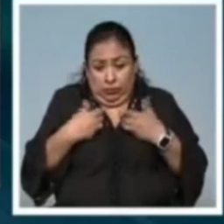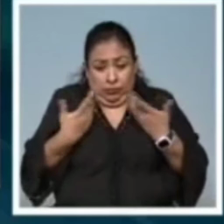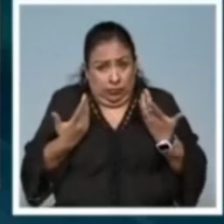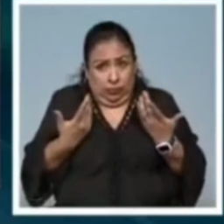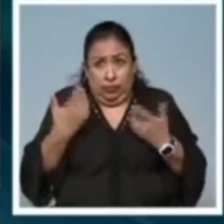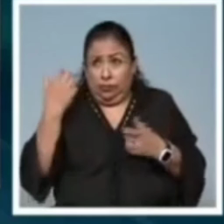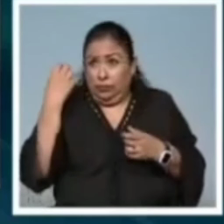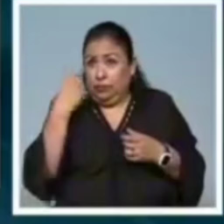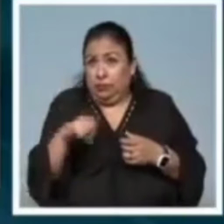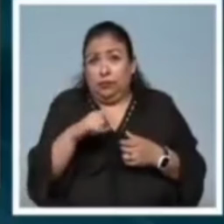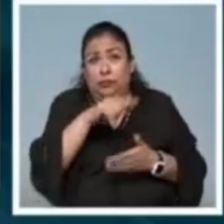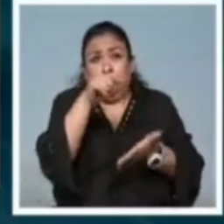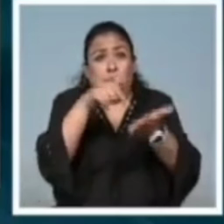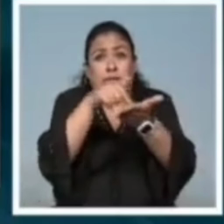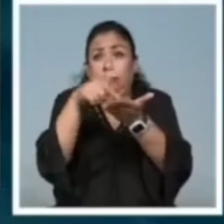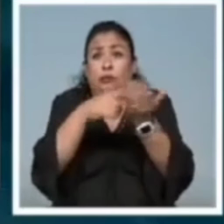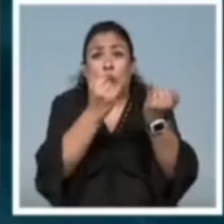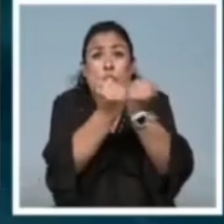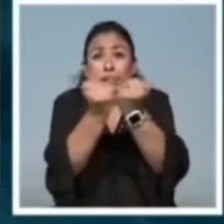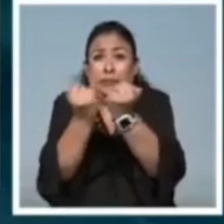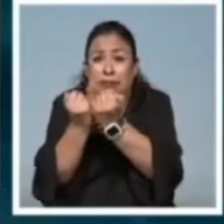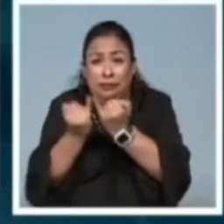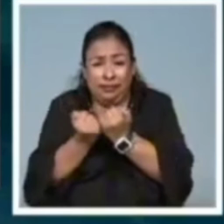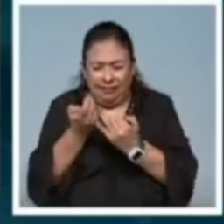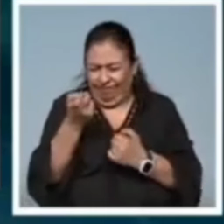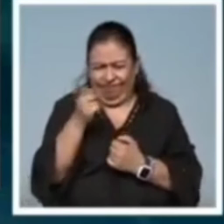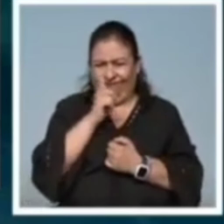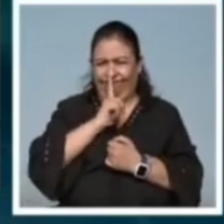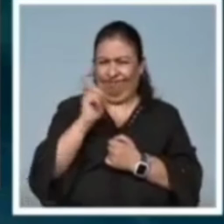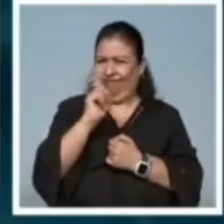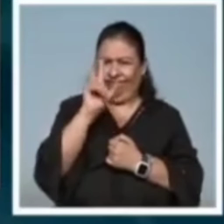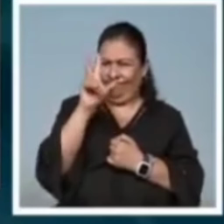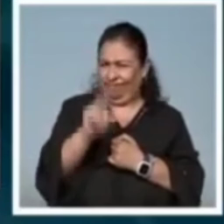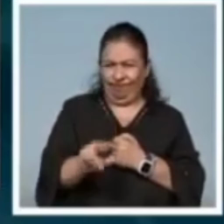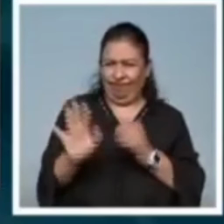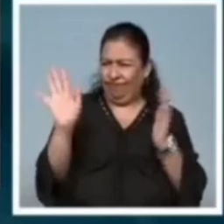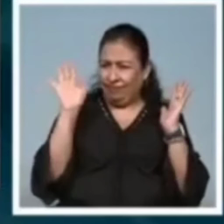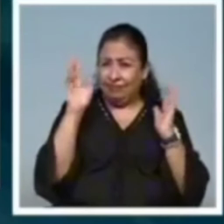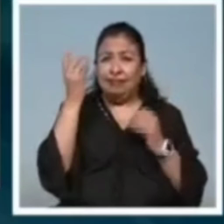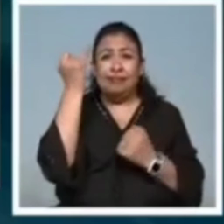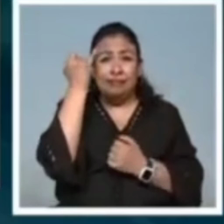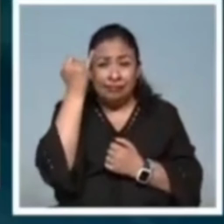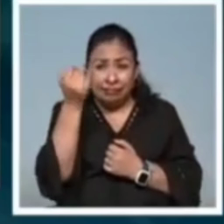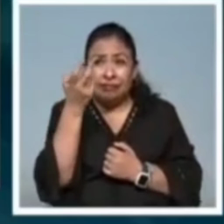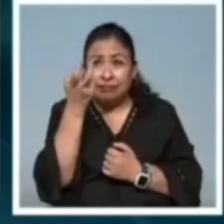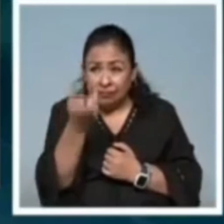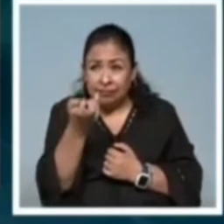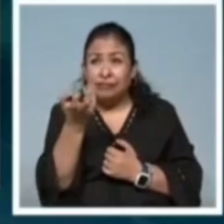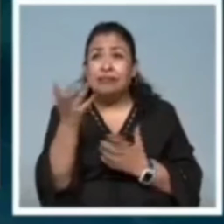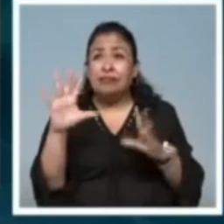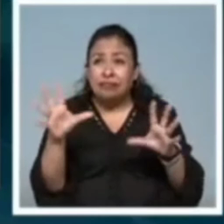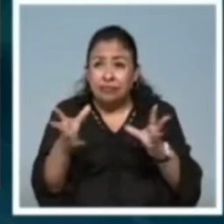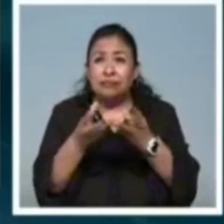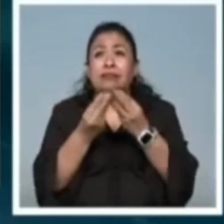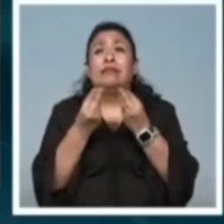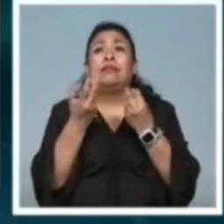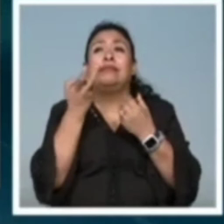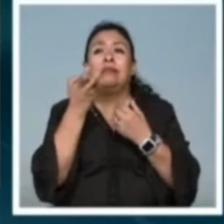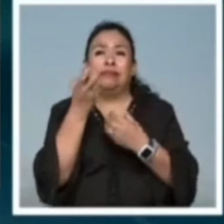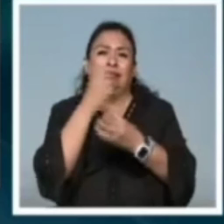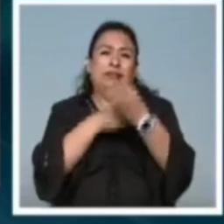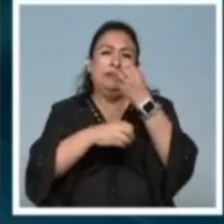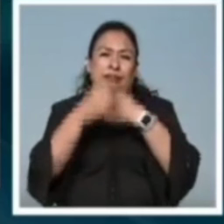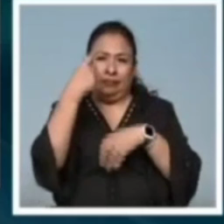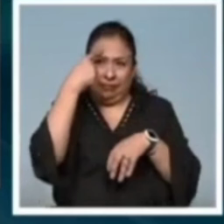vida, en todos lados, y no es cierto. Entonces, es la idea conjuntar este tipo de